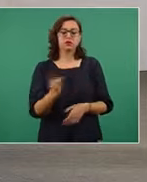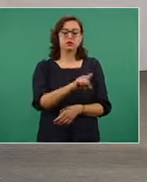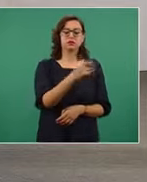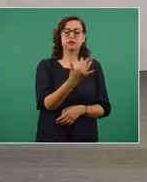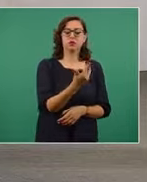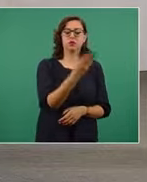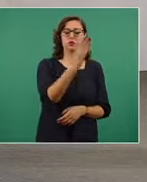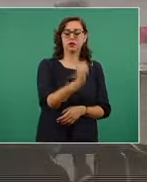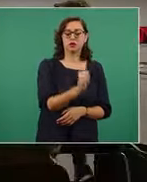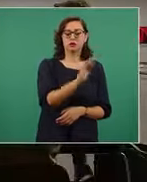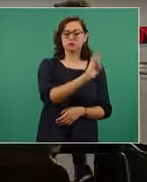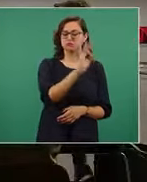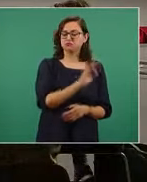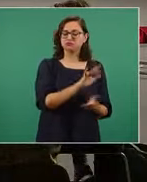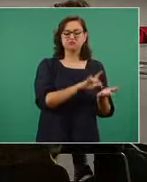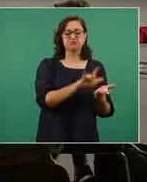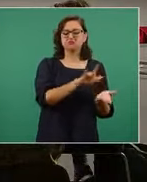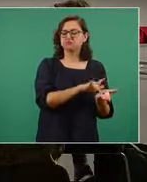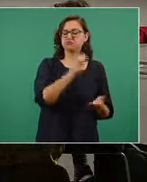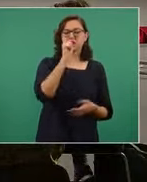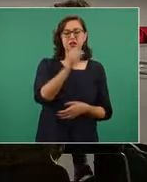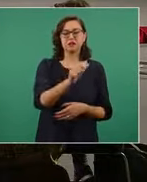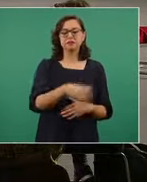59 de desaprobación.